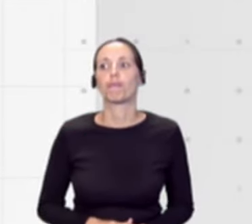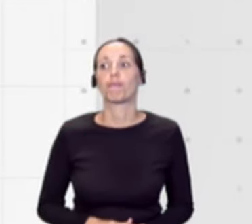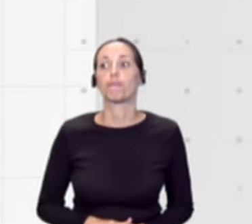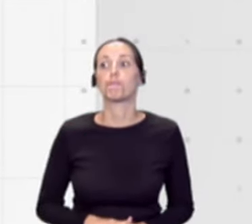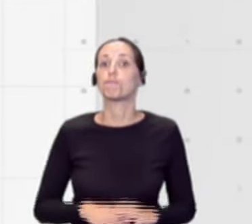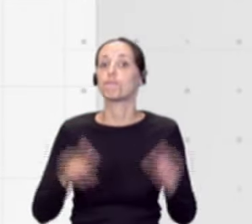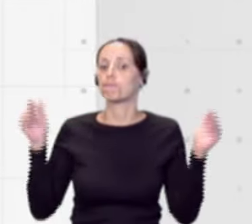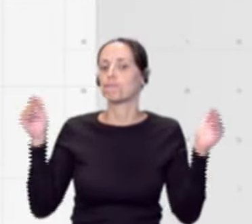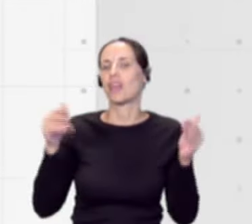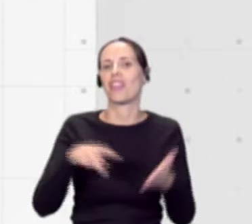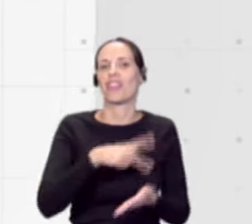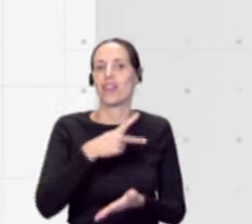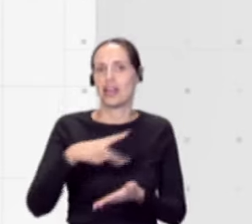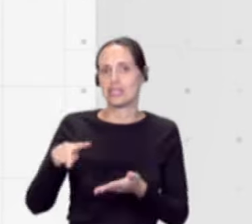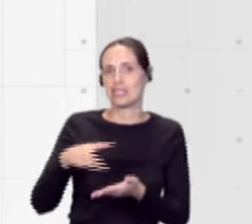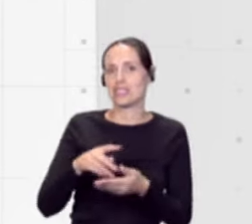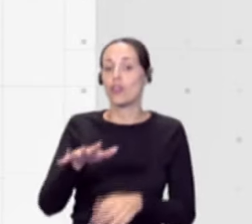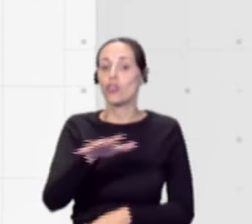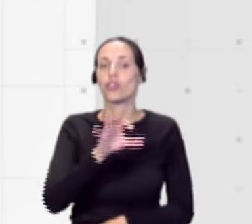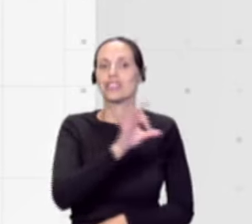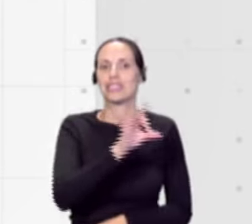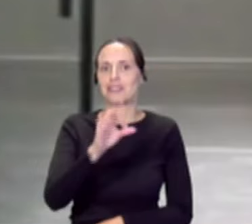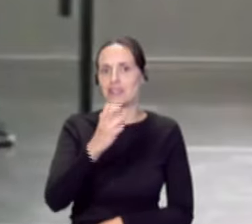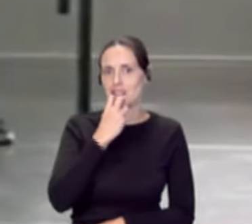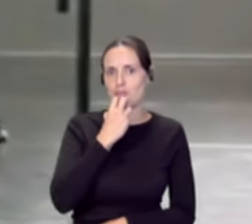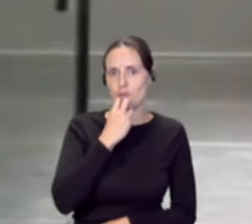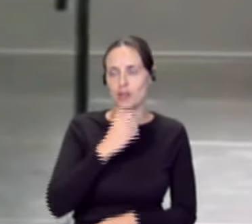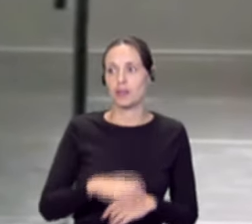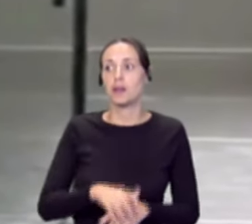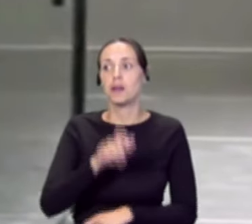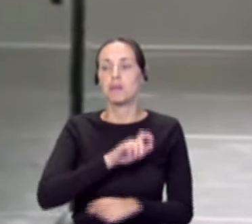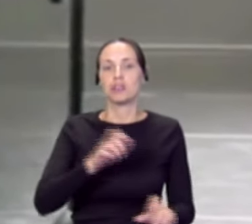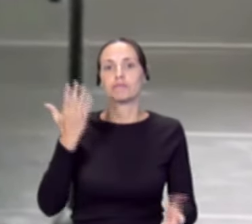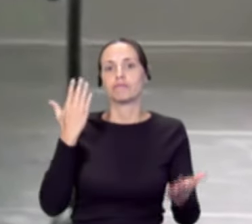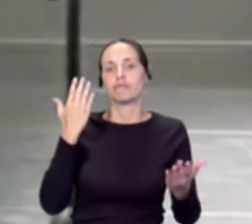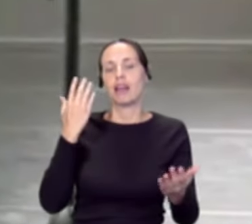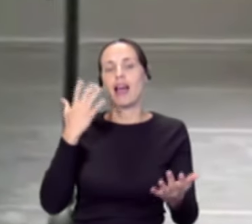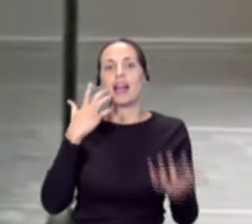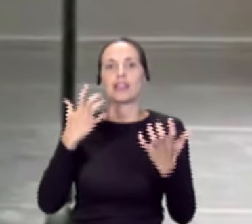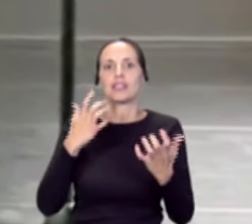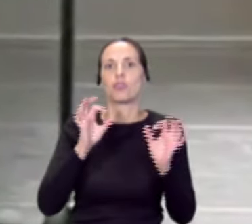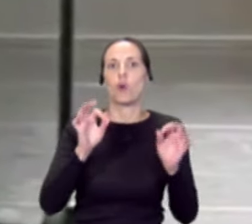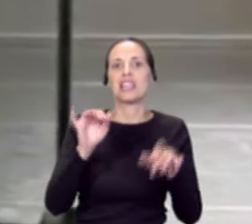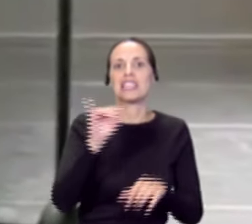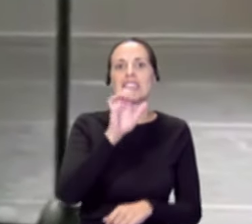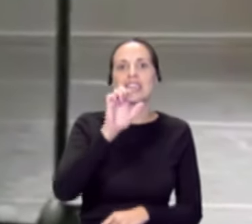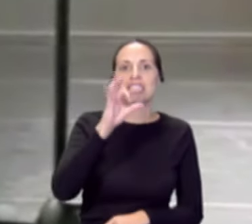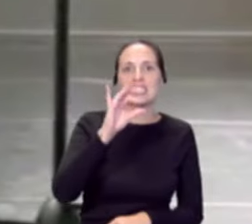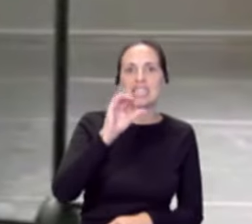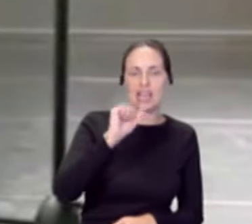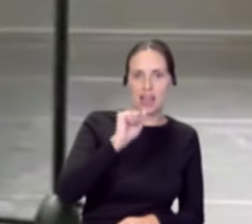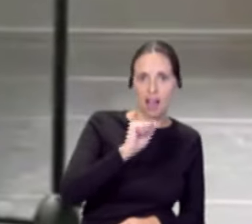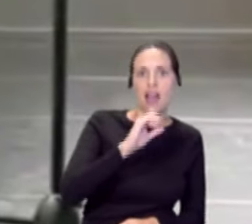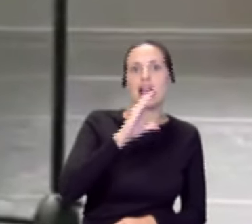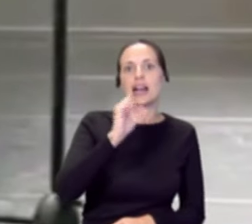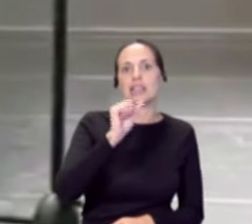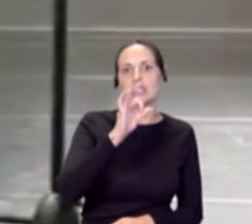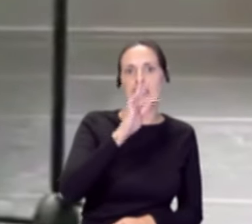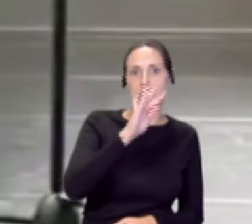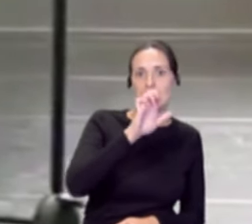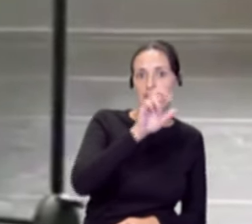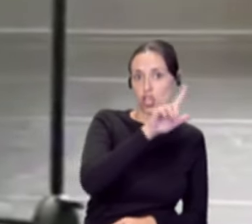Momento para la danza, esta vez en San Sebastián de la Gomera. Artistas de la talla de Jessica Castellón, Boris Orihuela o Paula Quintana,